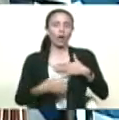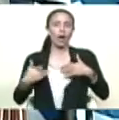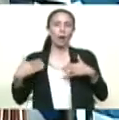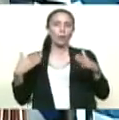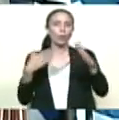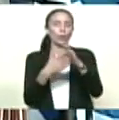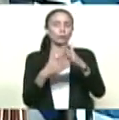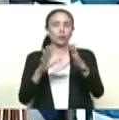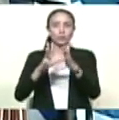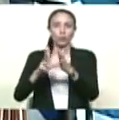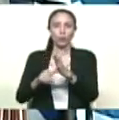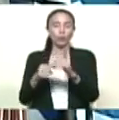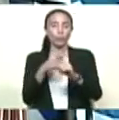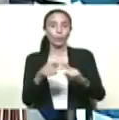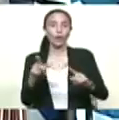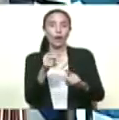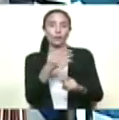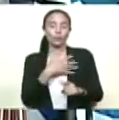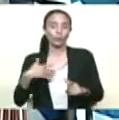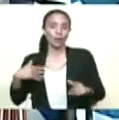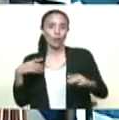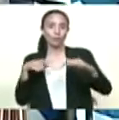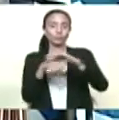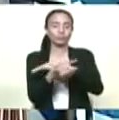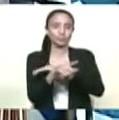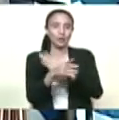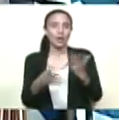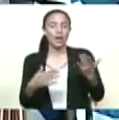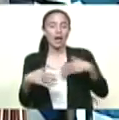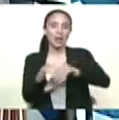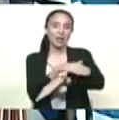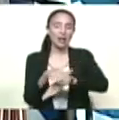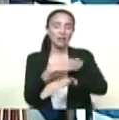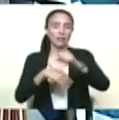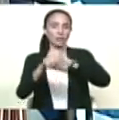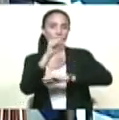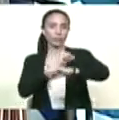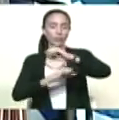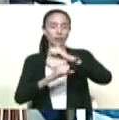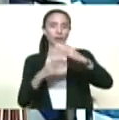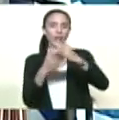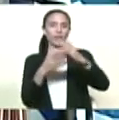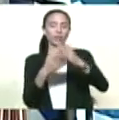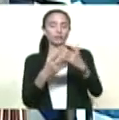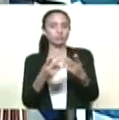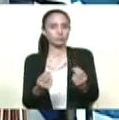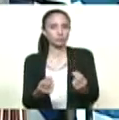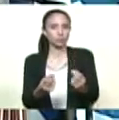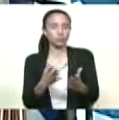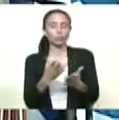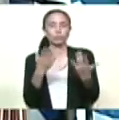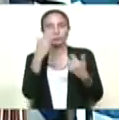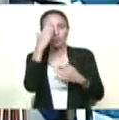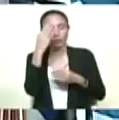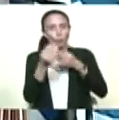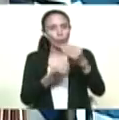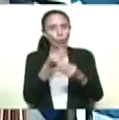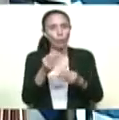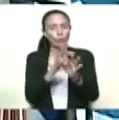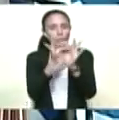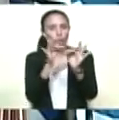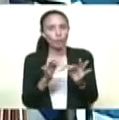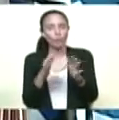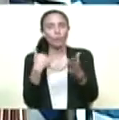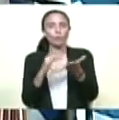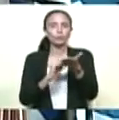y no arriesgar el pellejo no dar la cara verdad sino utilizarlo como un mecanismo de